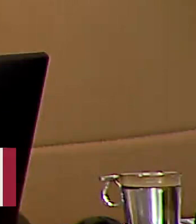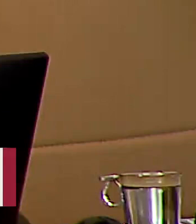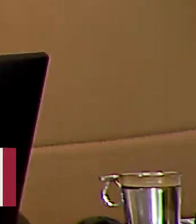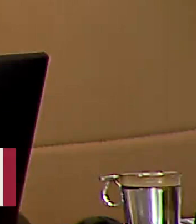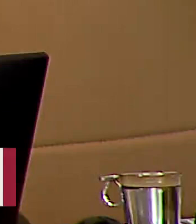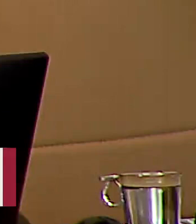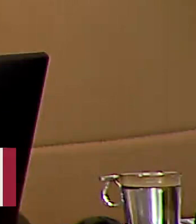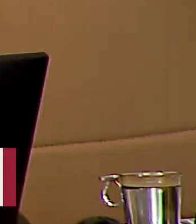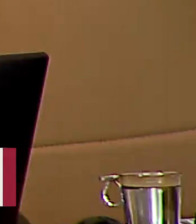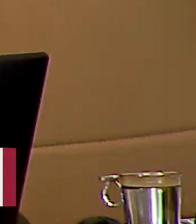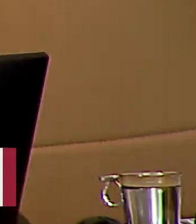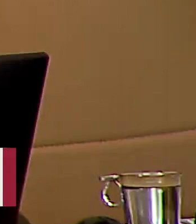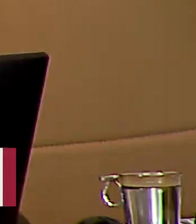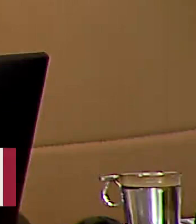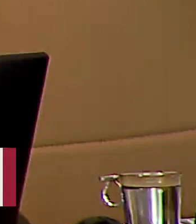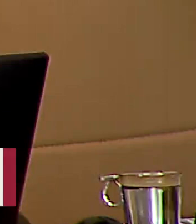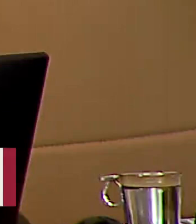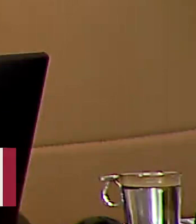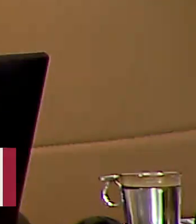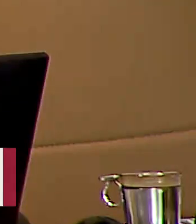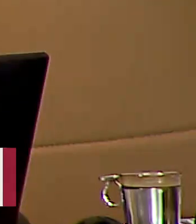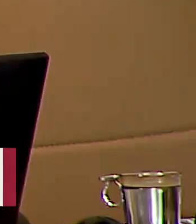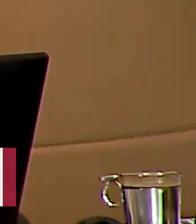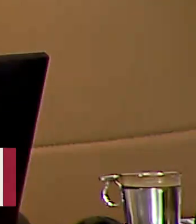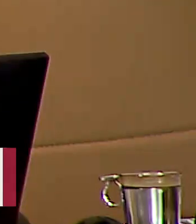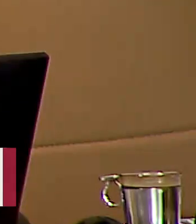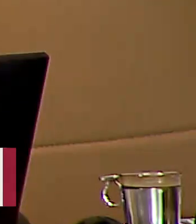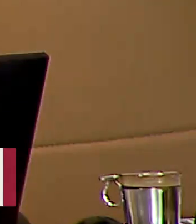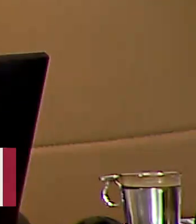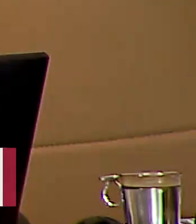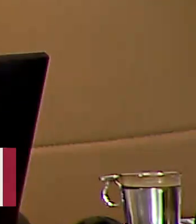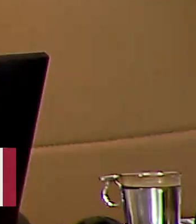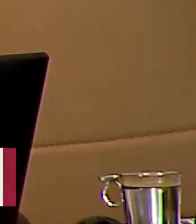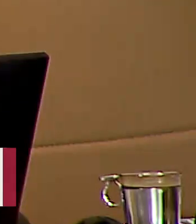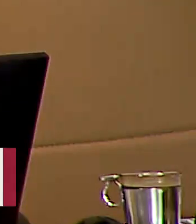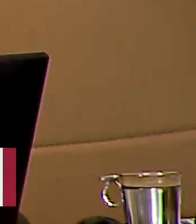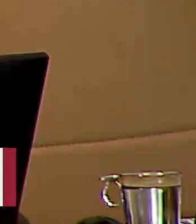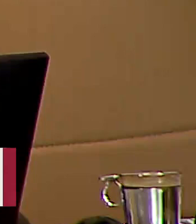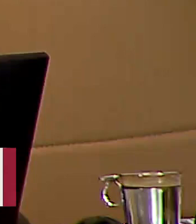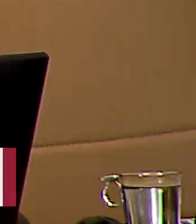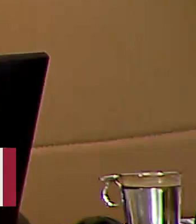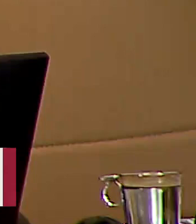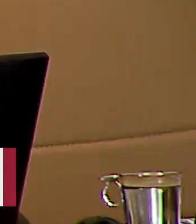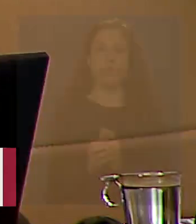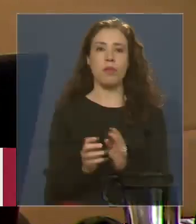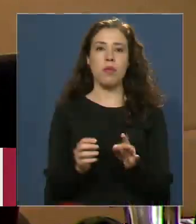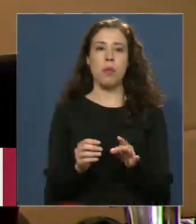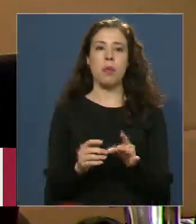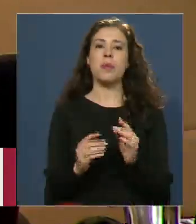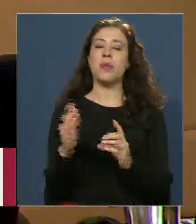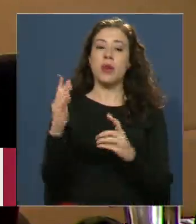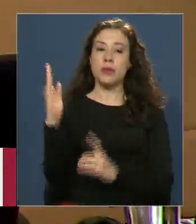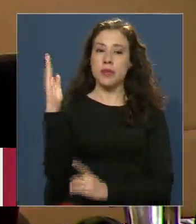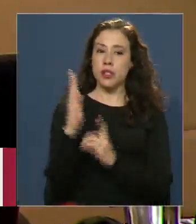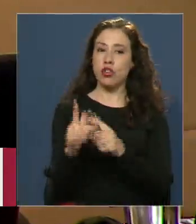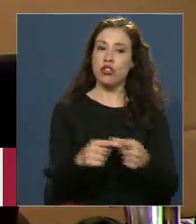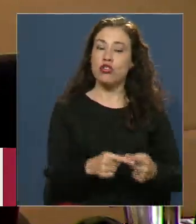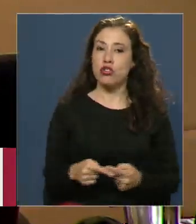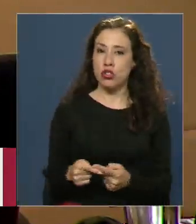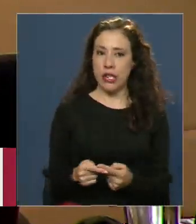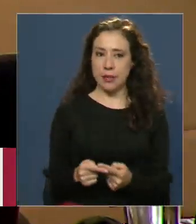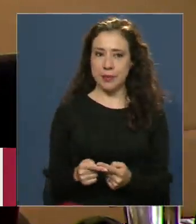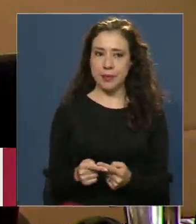instaurado desde los años 80, 90, con un gran crecimiento económico que ha permitido finalmente una movilidad social en ese